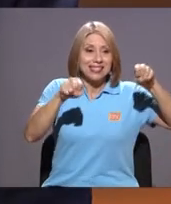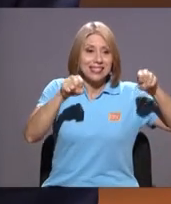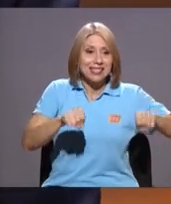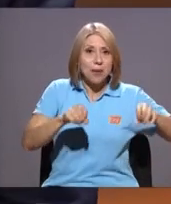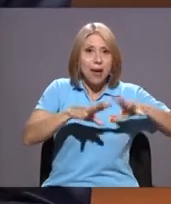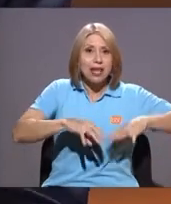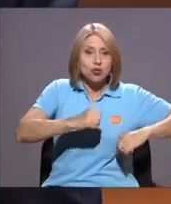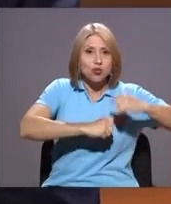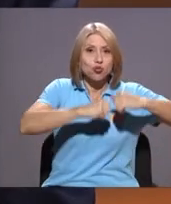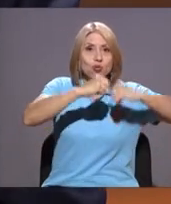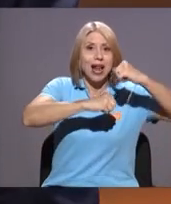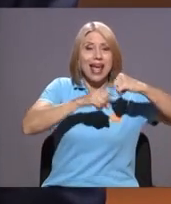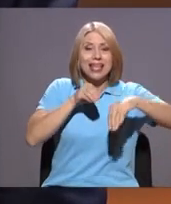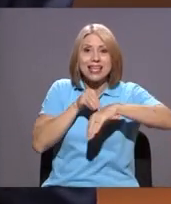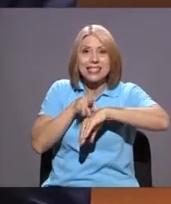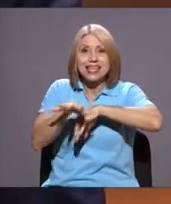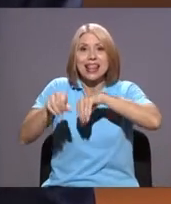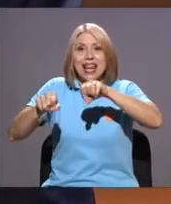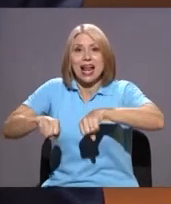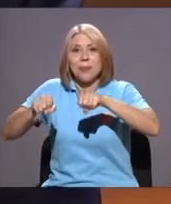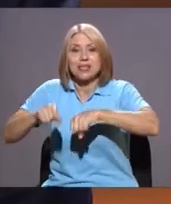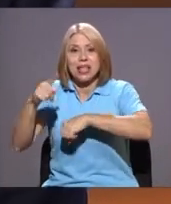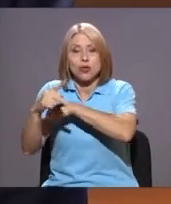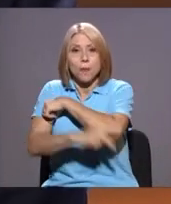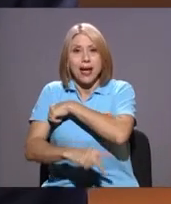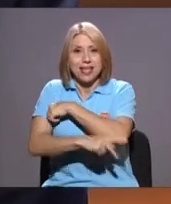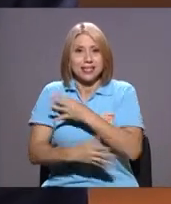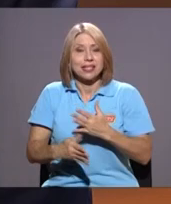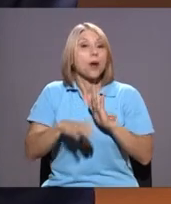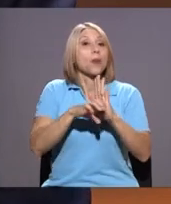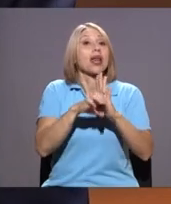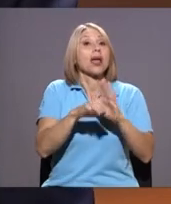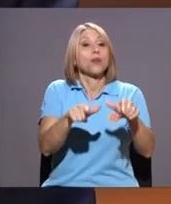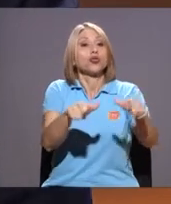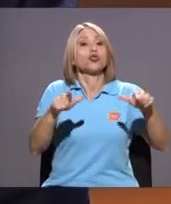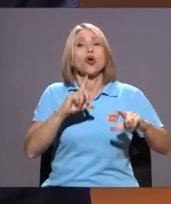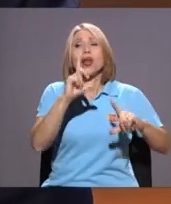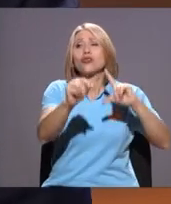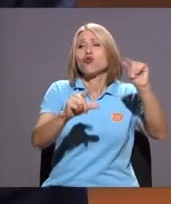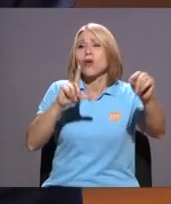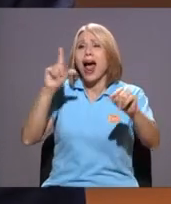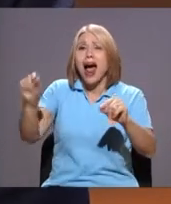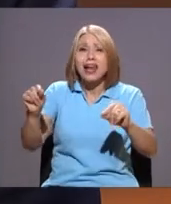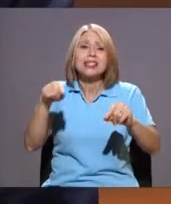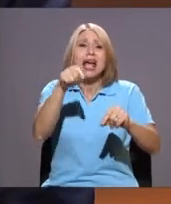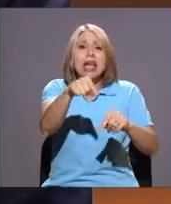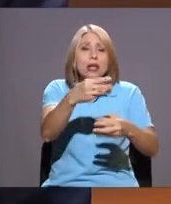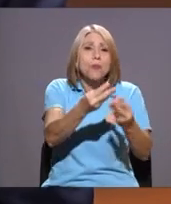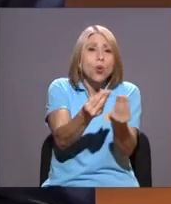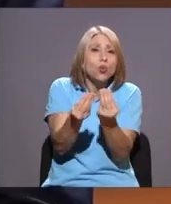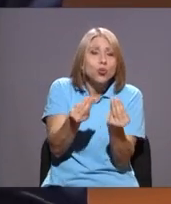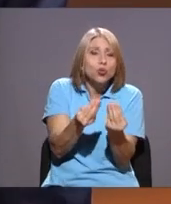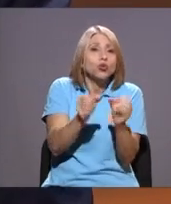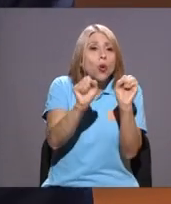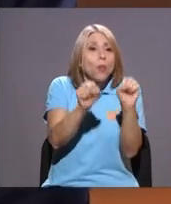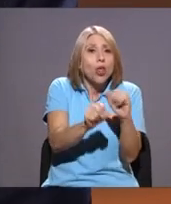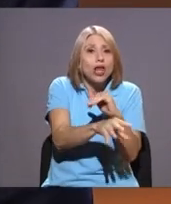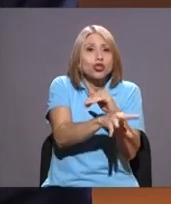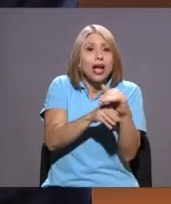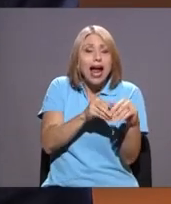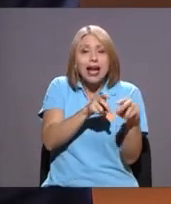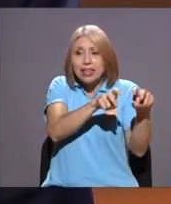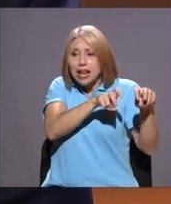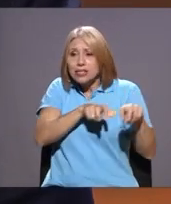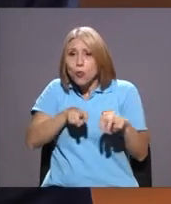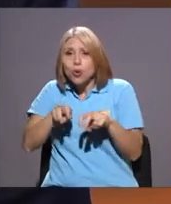de un país la facilidad digamos de sacar los productos de las zonas rurales la capacidad de transportarlos de llevarlos en el menor tiempo posible a